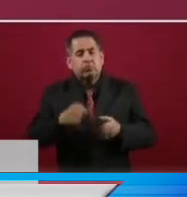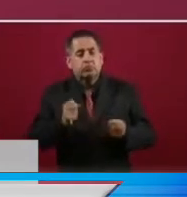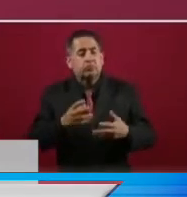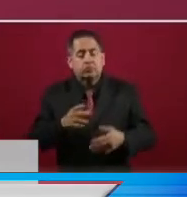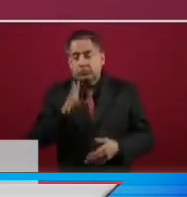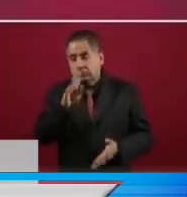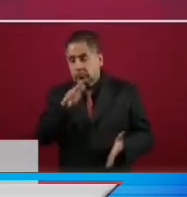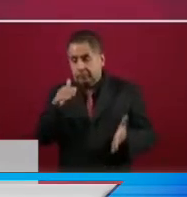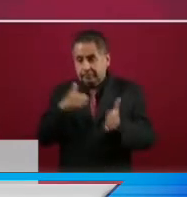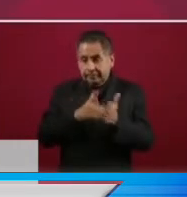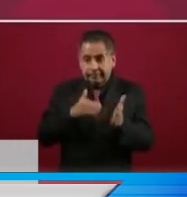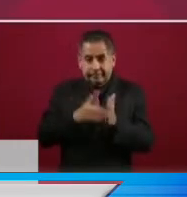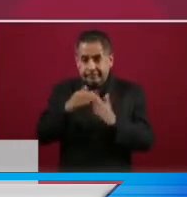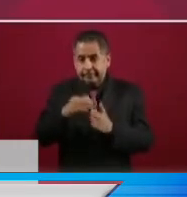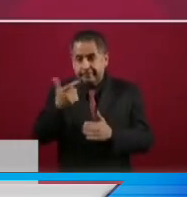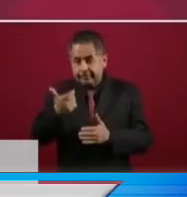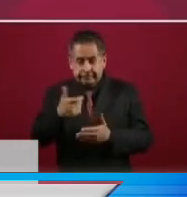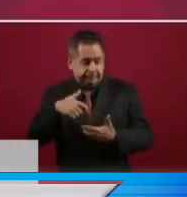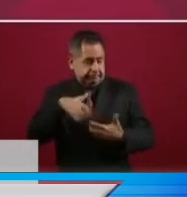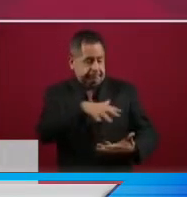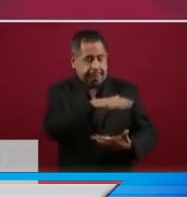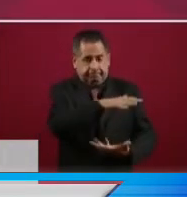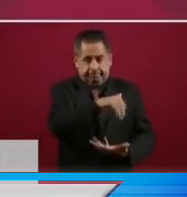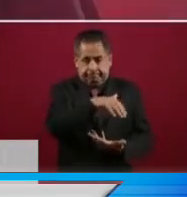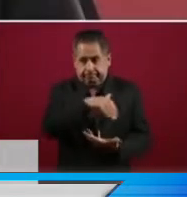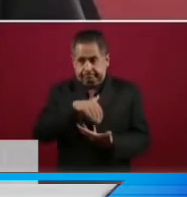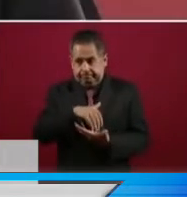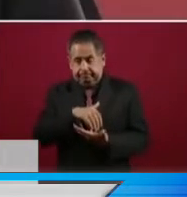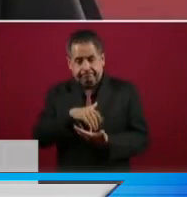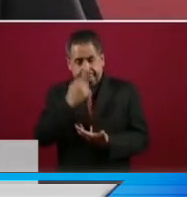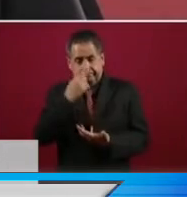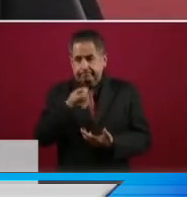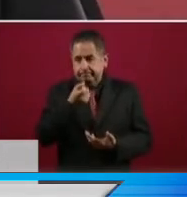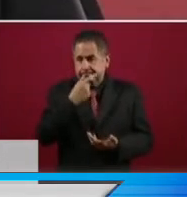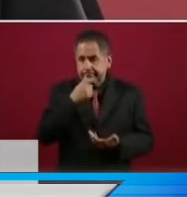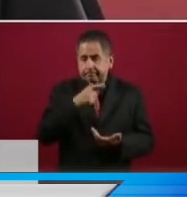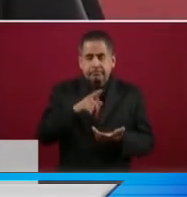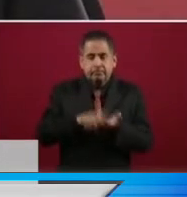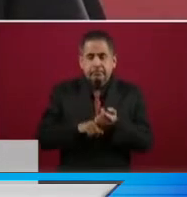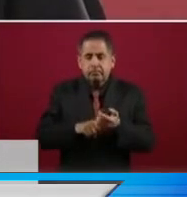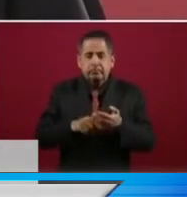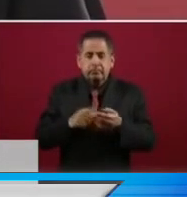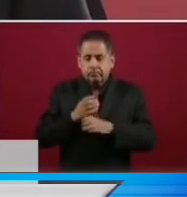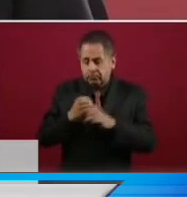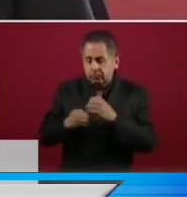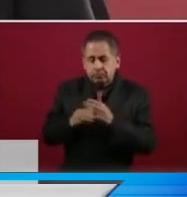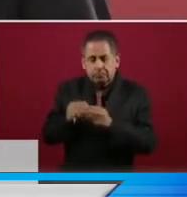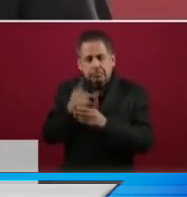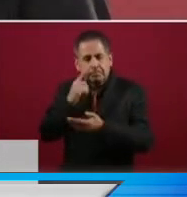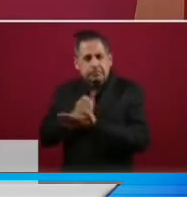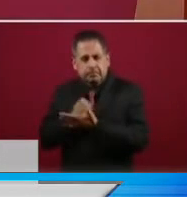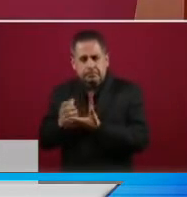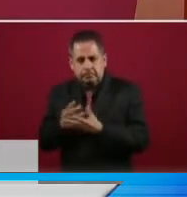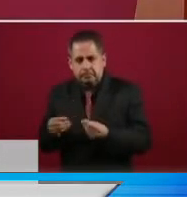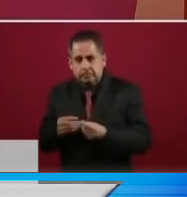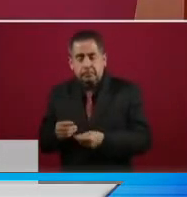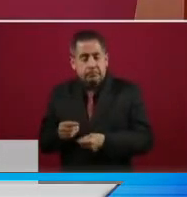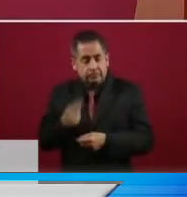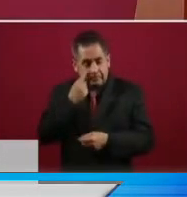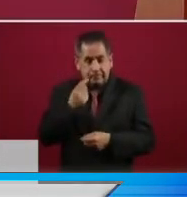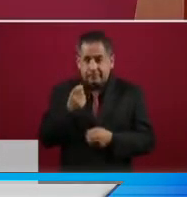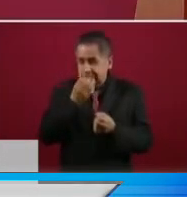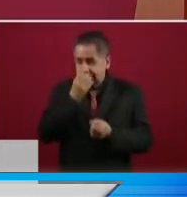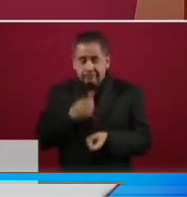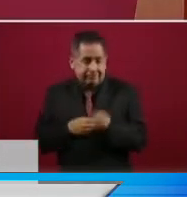de medicamentos en el extranjero. El presidente ha visitado 77 hospitales de los 80 y está al pendiente del abasto de medicamentos